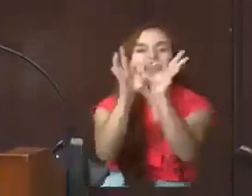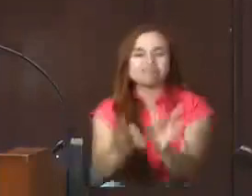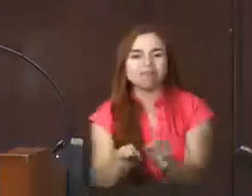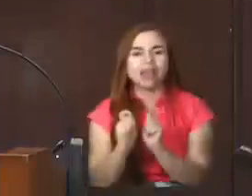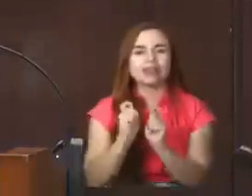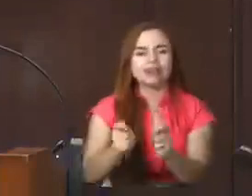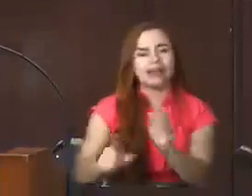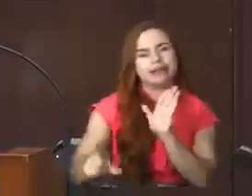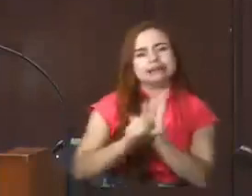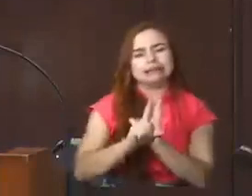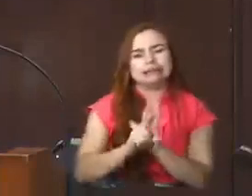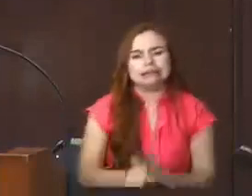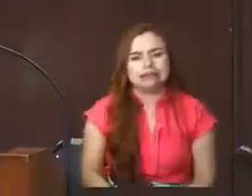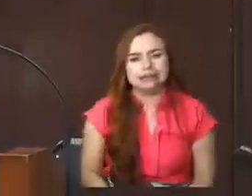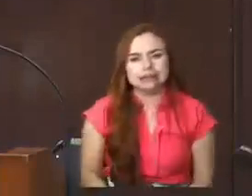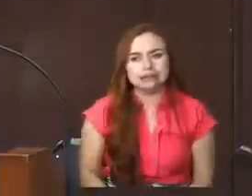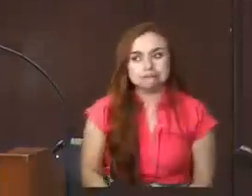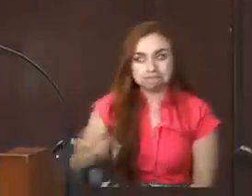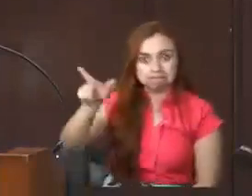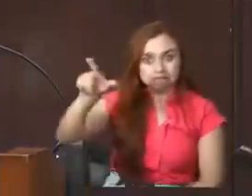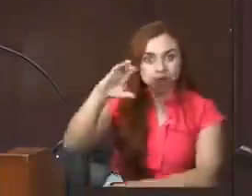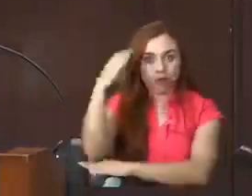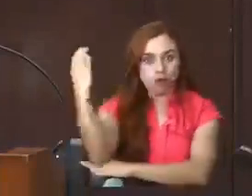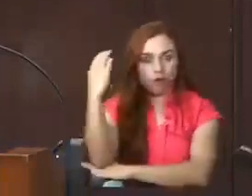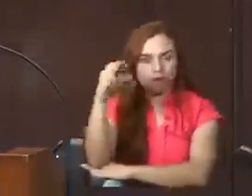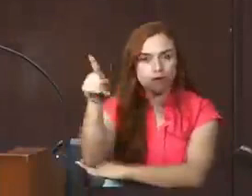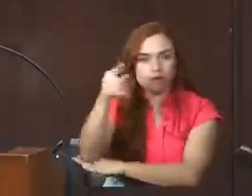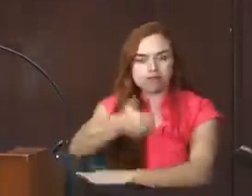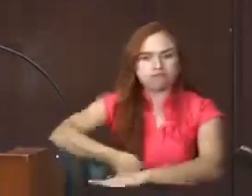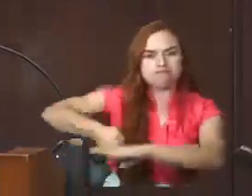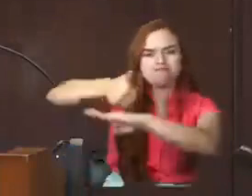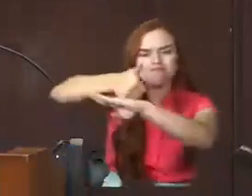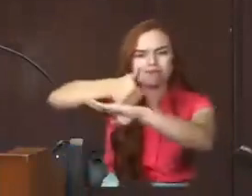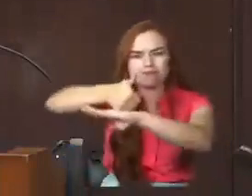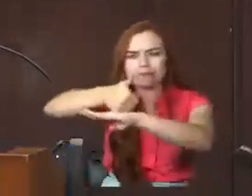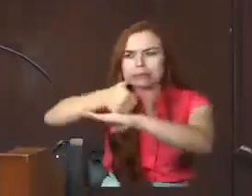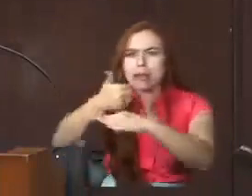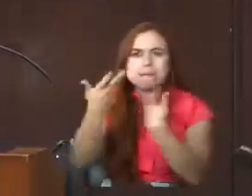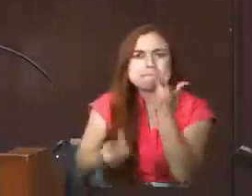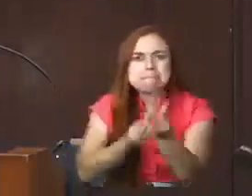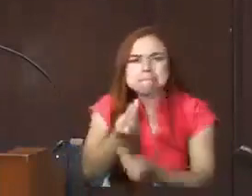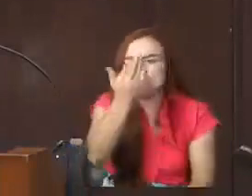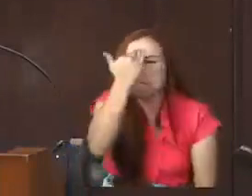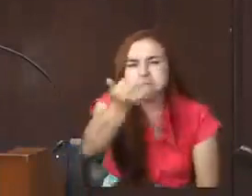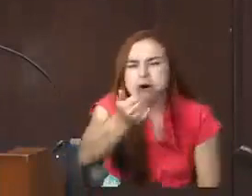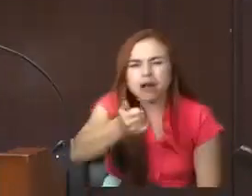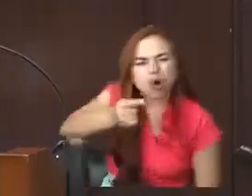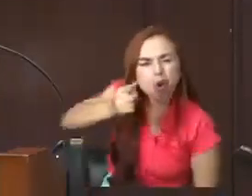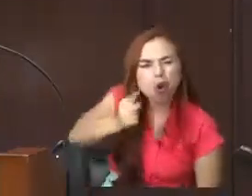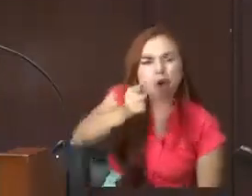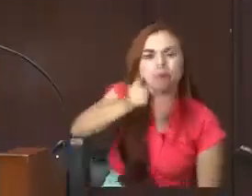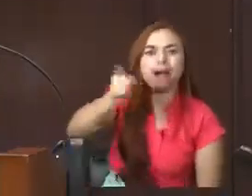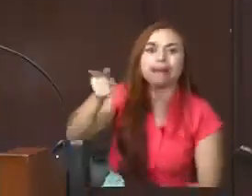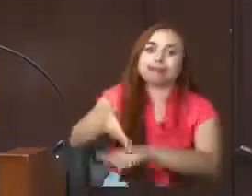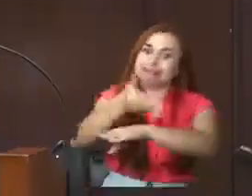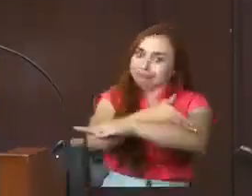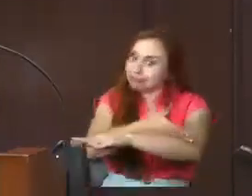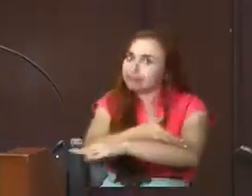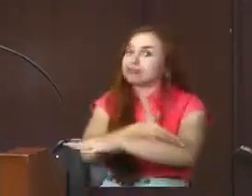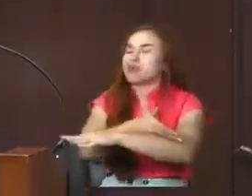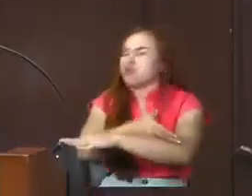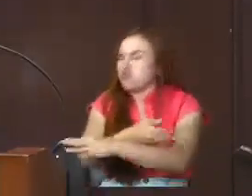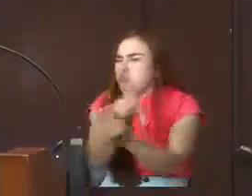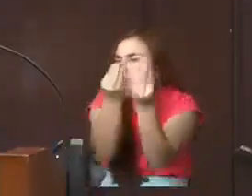en Colombia por particulares razones aunados no solamente al narcotráfico, sino a la violencia desencadenada por la